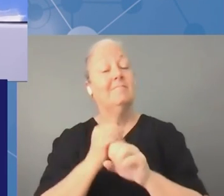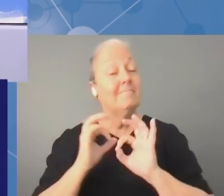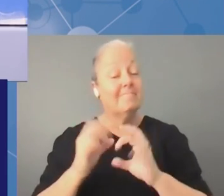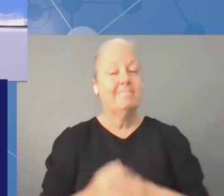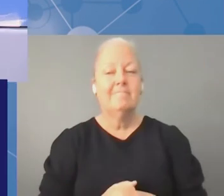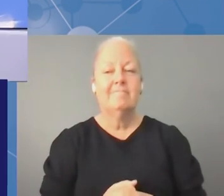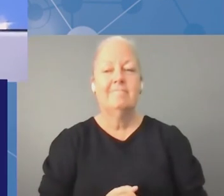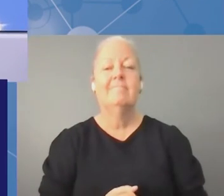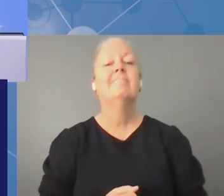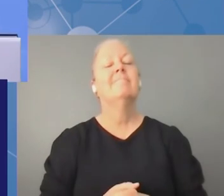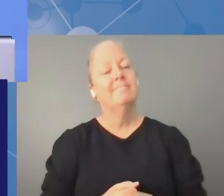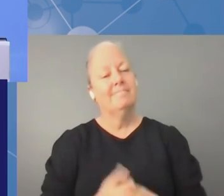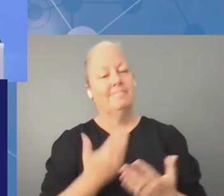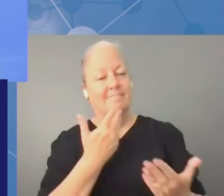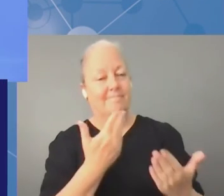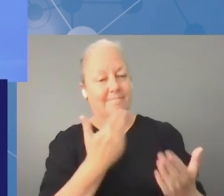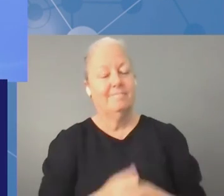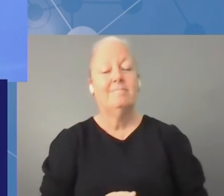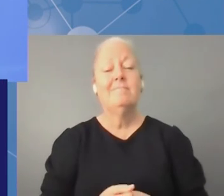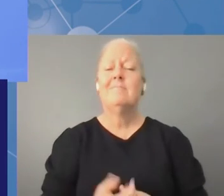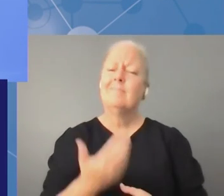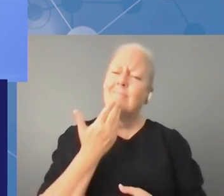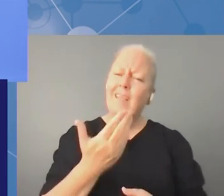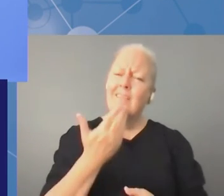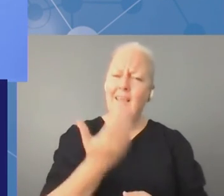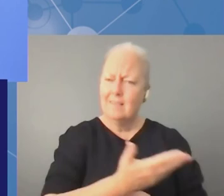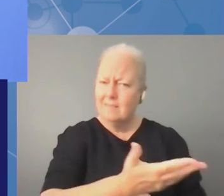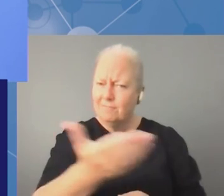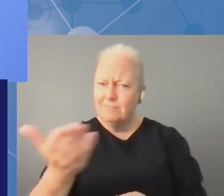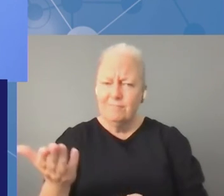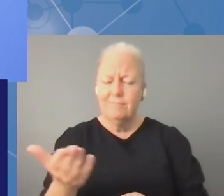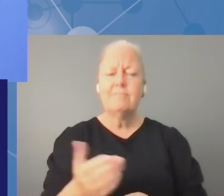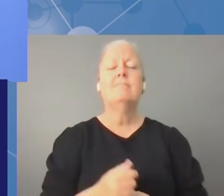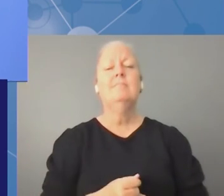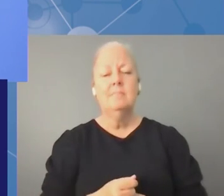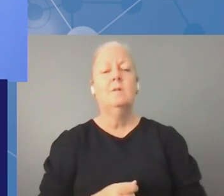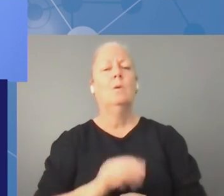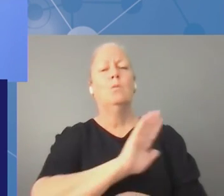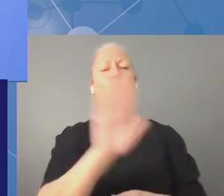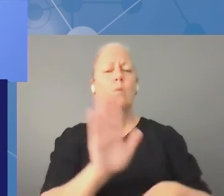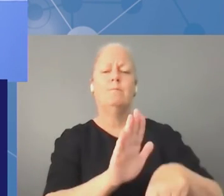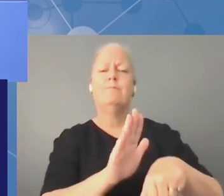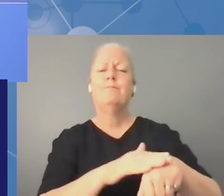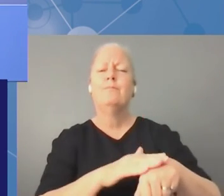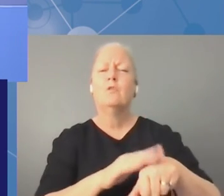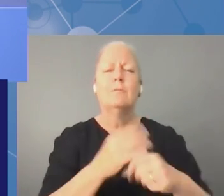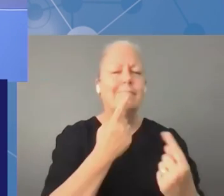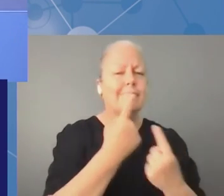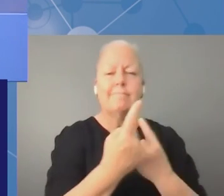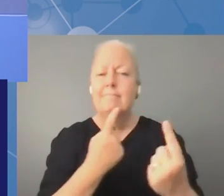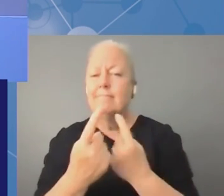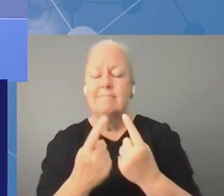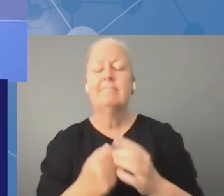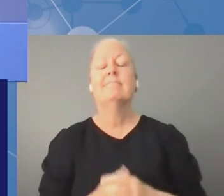Bien, ahora pasamos a los comentarios de nuestros panelistas que van a resumir estas voces. Muchas gracias a